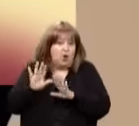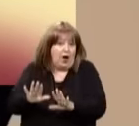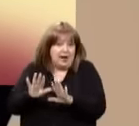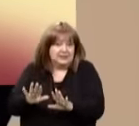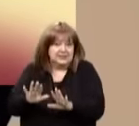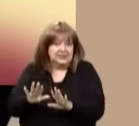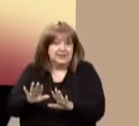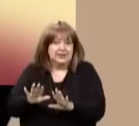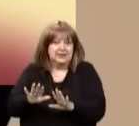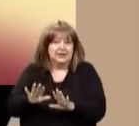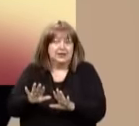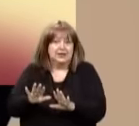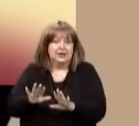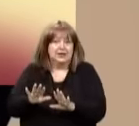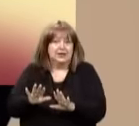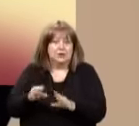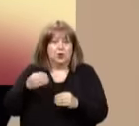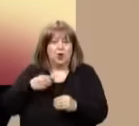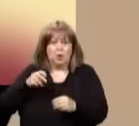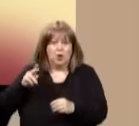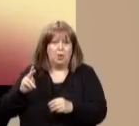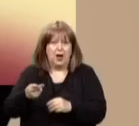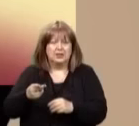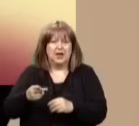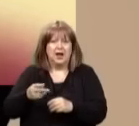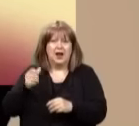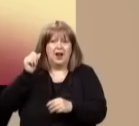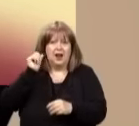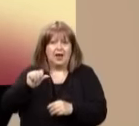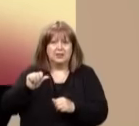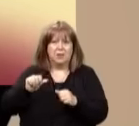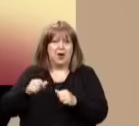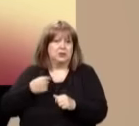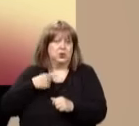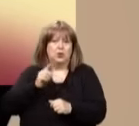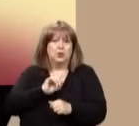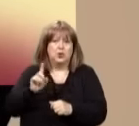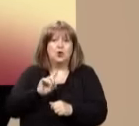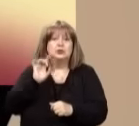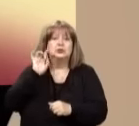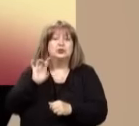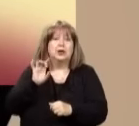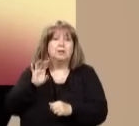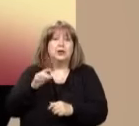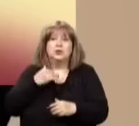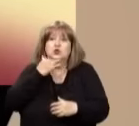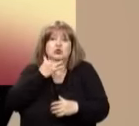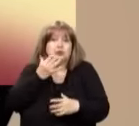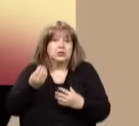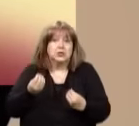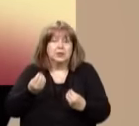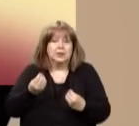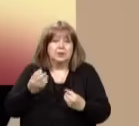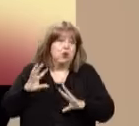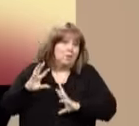ni hubiera querido matarlo, ni hubiera querido lastimarlo, simplemente no sé qué me pasó,